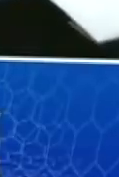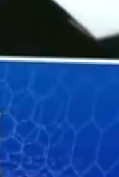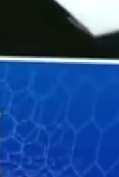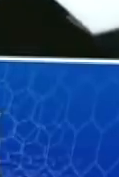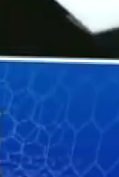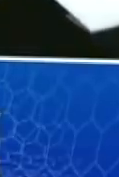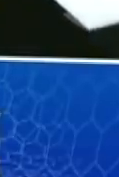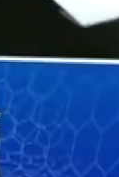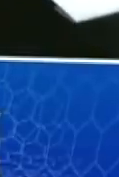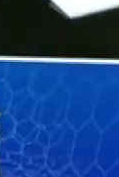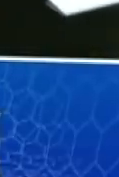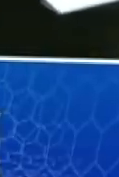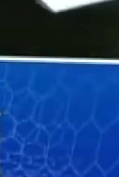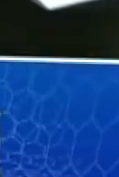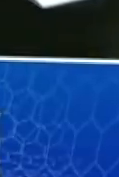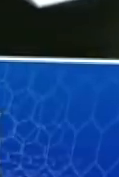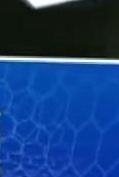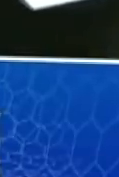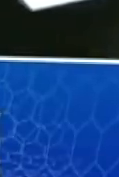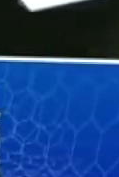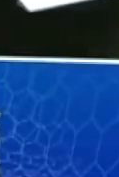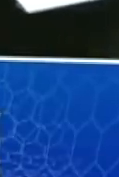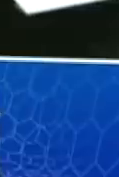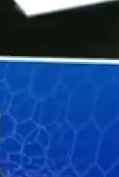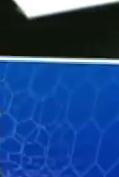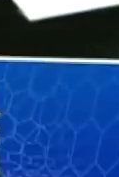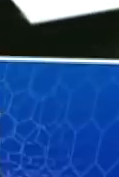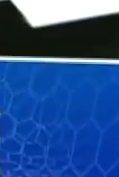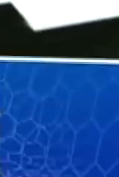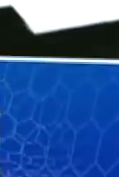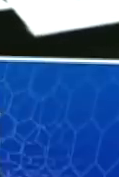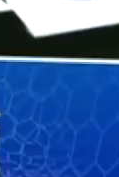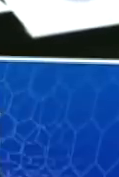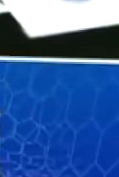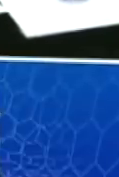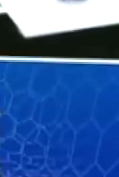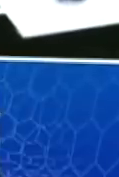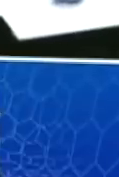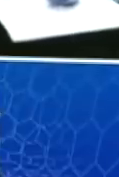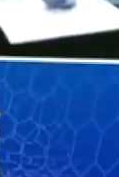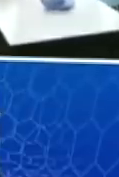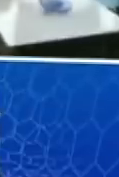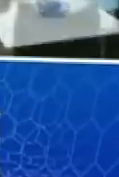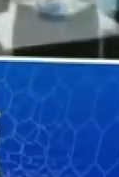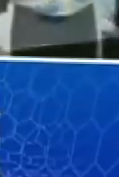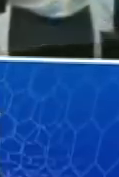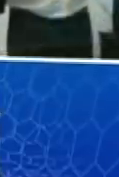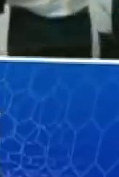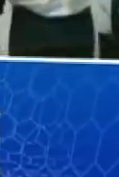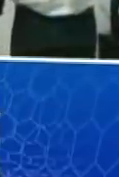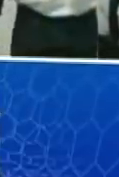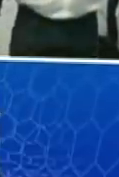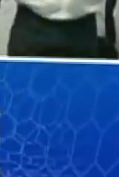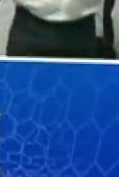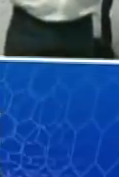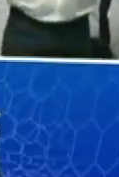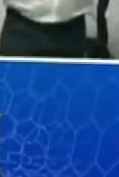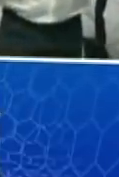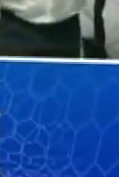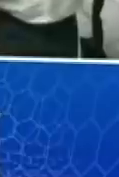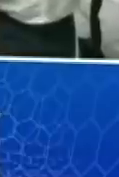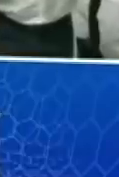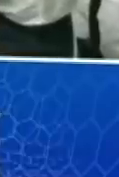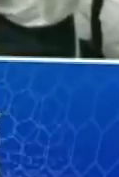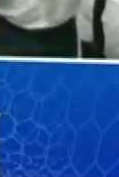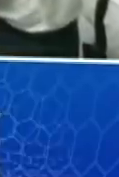este testimonio importante que además nos llega en lo más profundo de nuestro alma, decirle a Venezuela, una prótesis